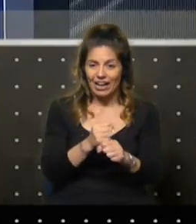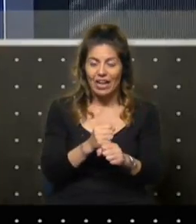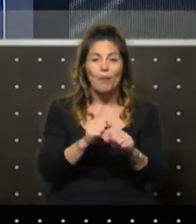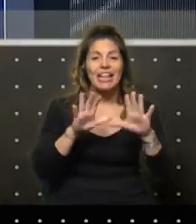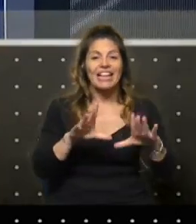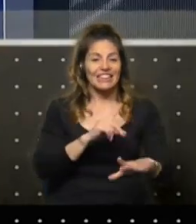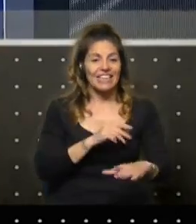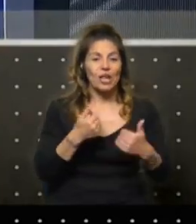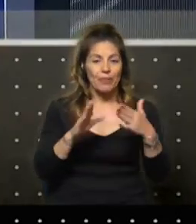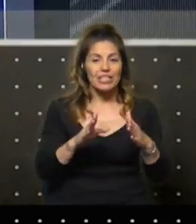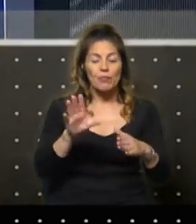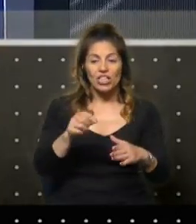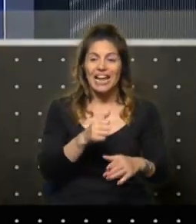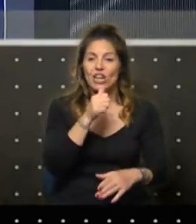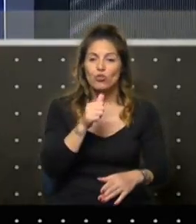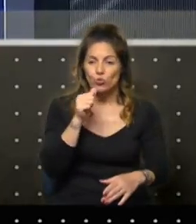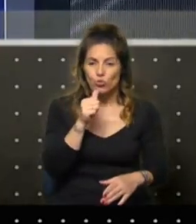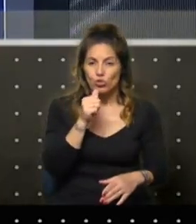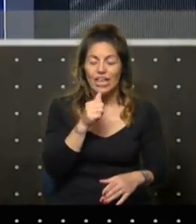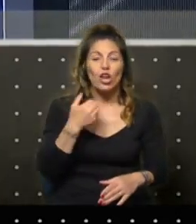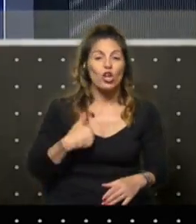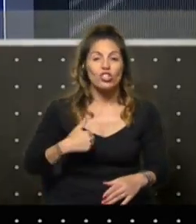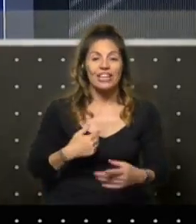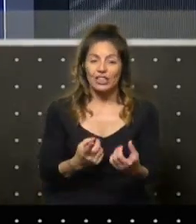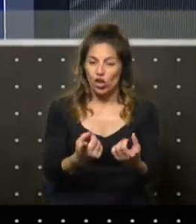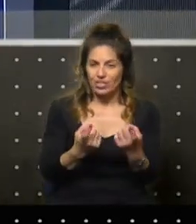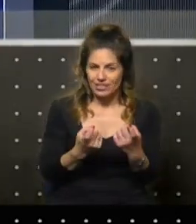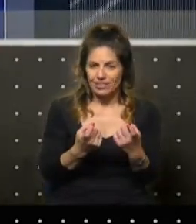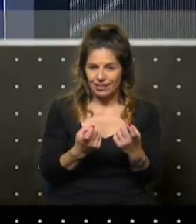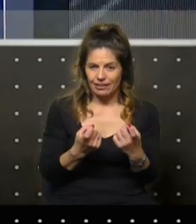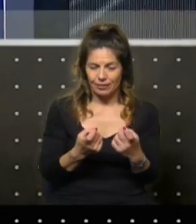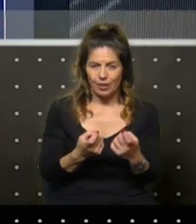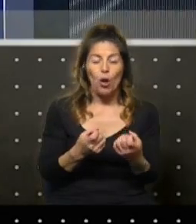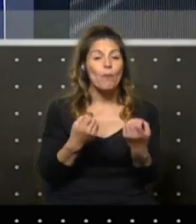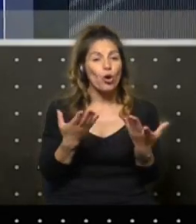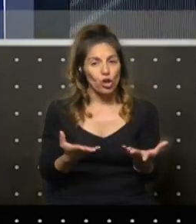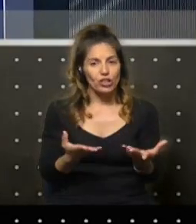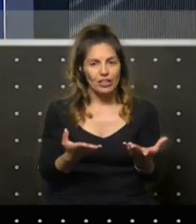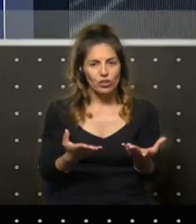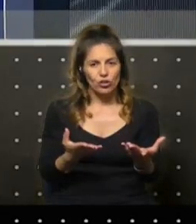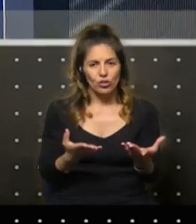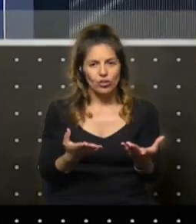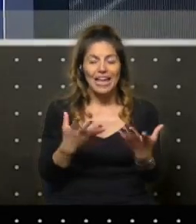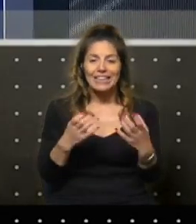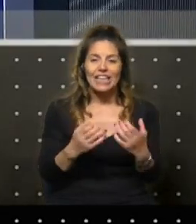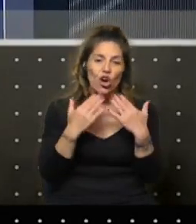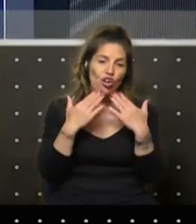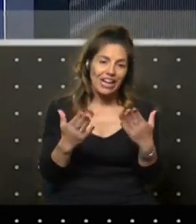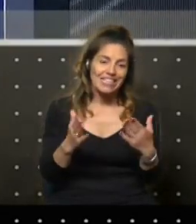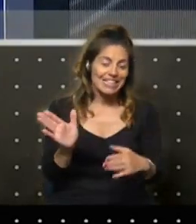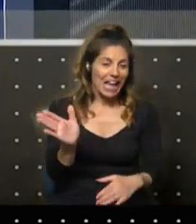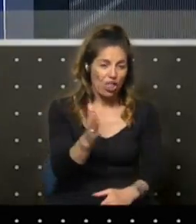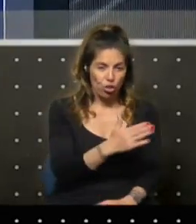diciembre empecemos a traer las soluciones que los argentinos necesitan por lo tanto quiero dar las gracias a